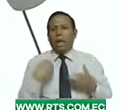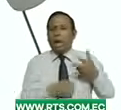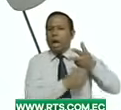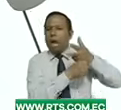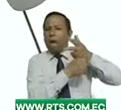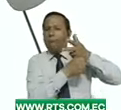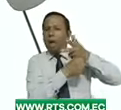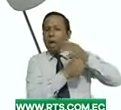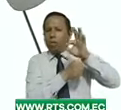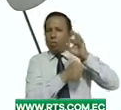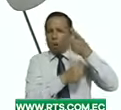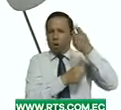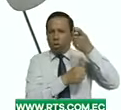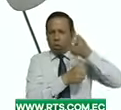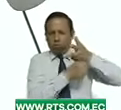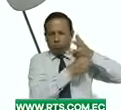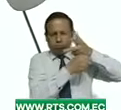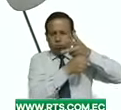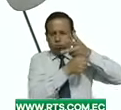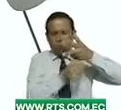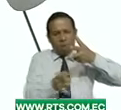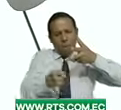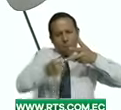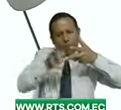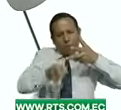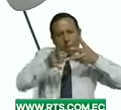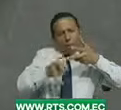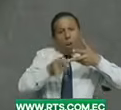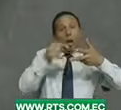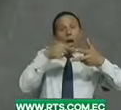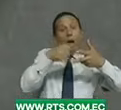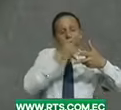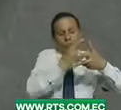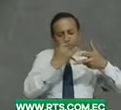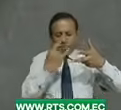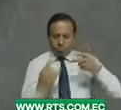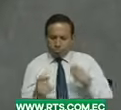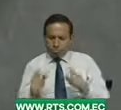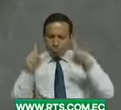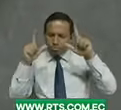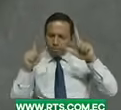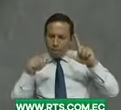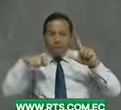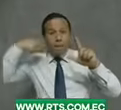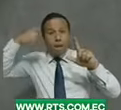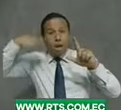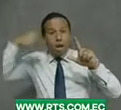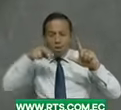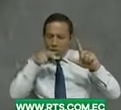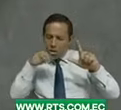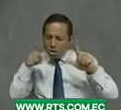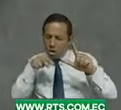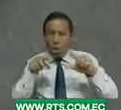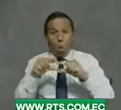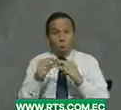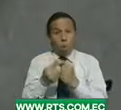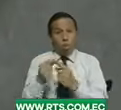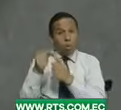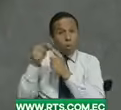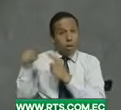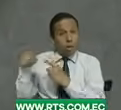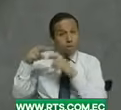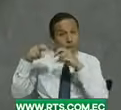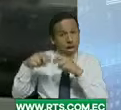del 911 en el punto y ya nosotros hemos levantado toda la información y en este momento las unidades investigativas ya están recopilando